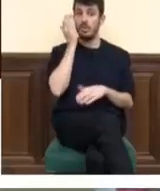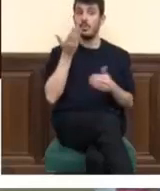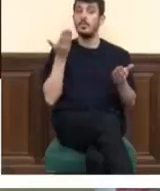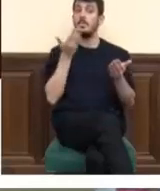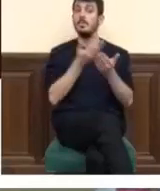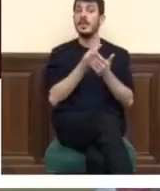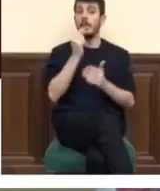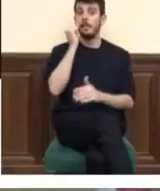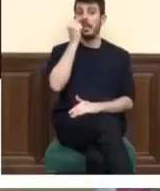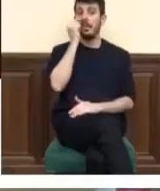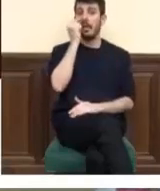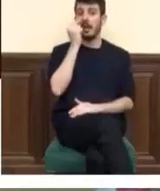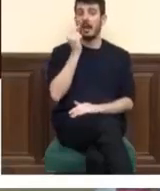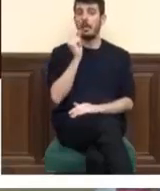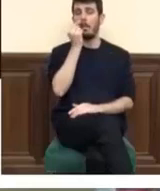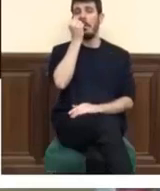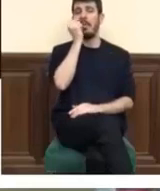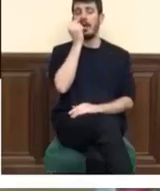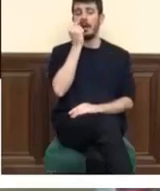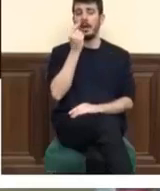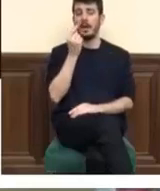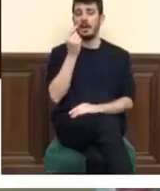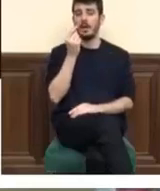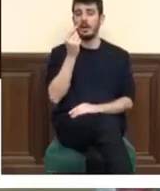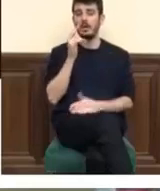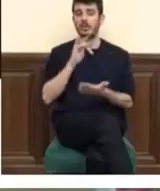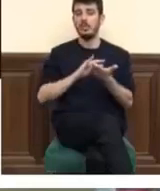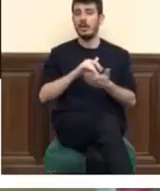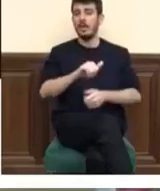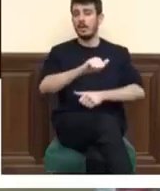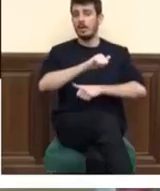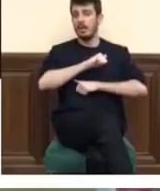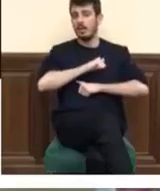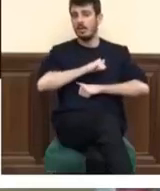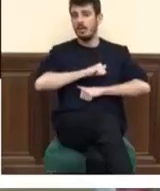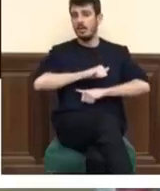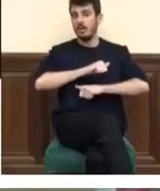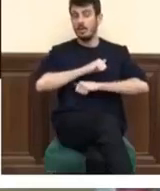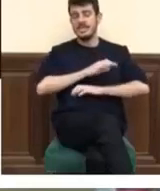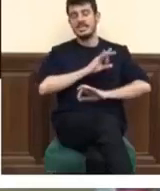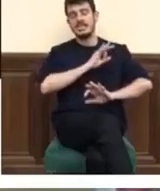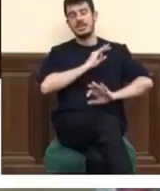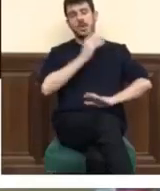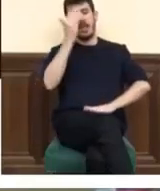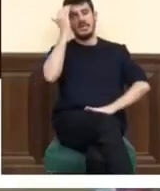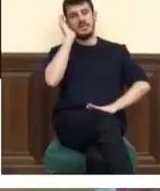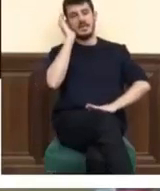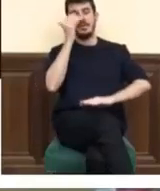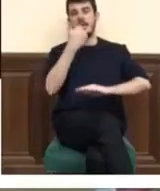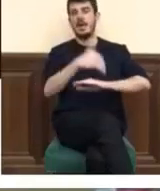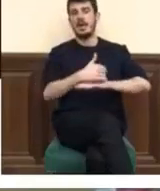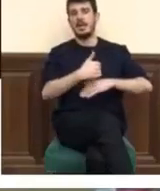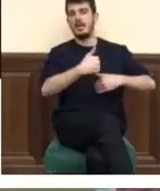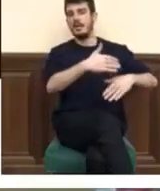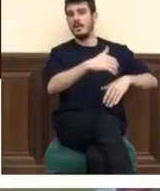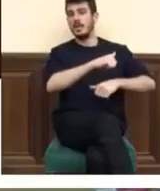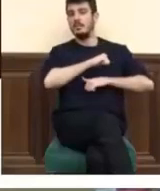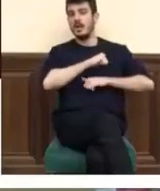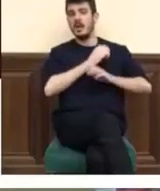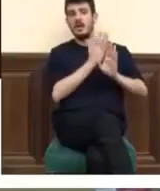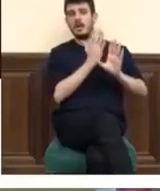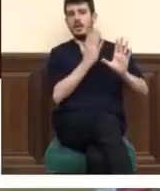una PCR y se tenga que esperar doña Isabel en la calle, en una